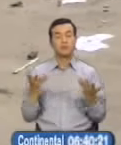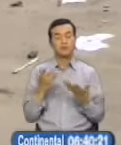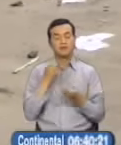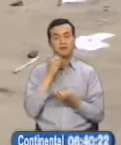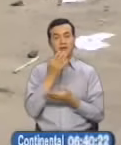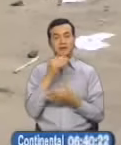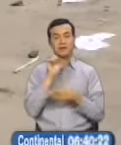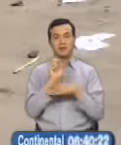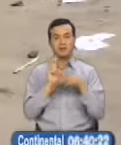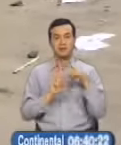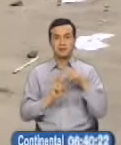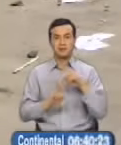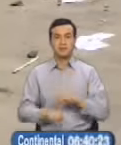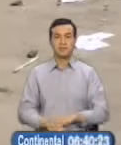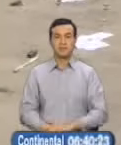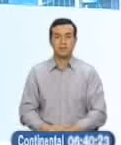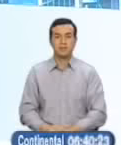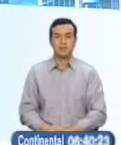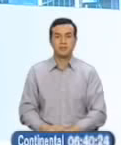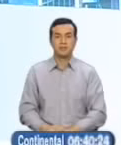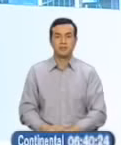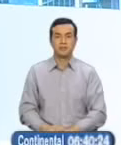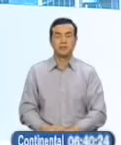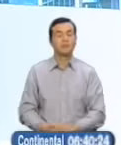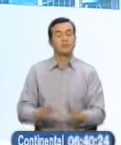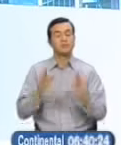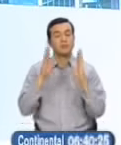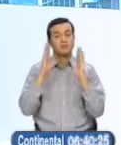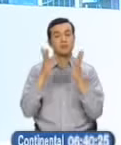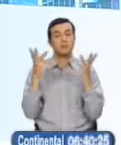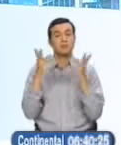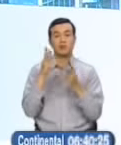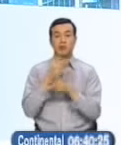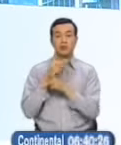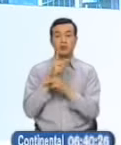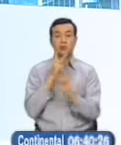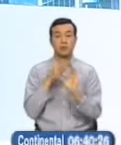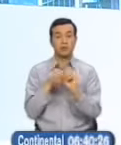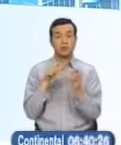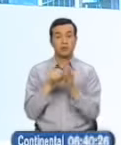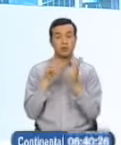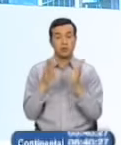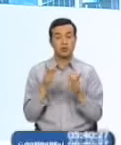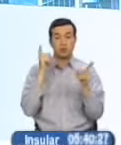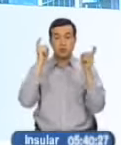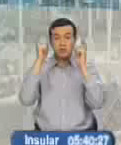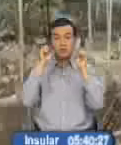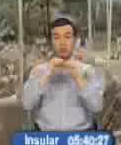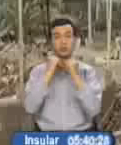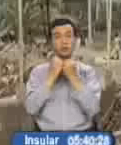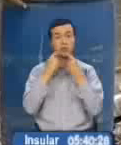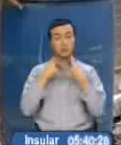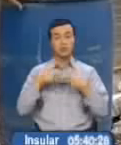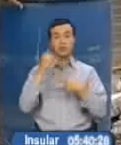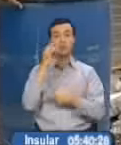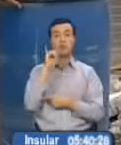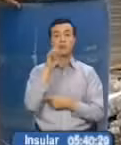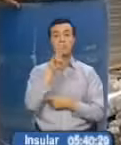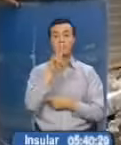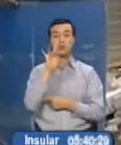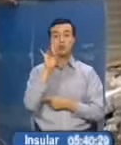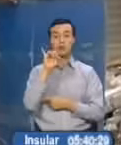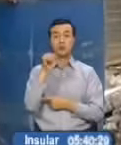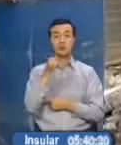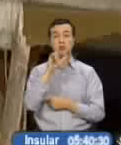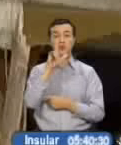González, Kerly García, Ecuador TV. Y atención a lo siguiente, porque el Consejo de Participación Ciudadana y Control Social anunció que este jueves 28 de